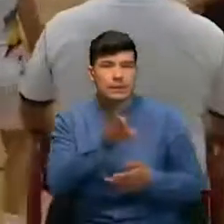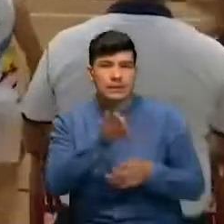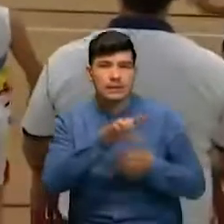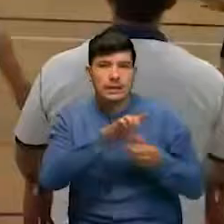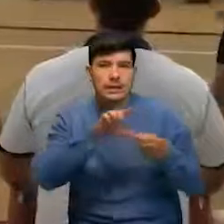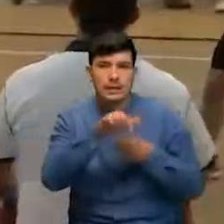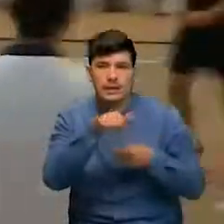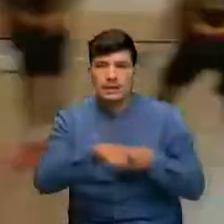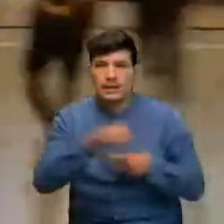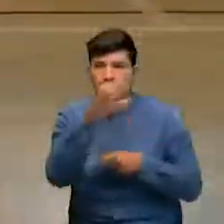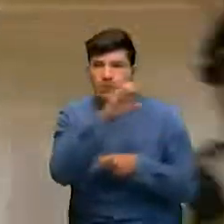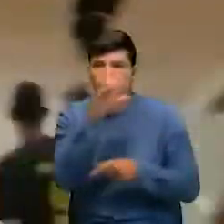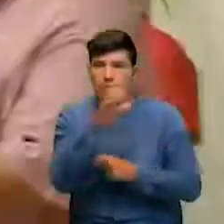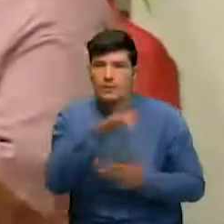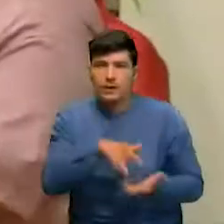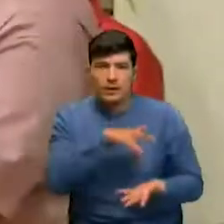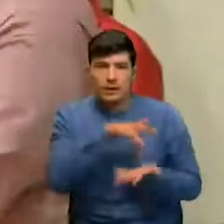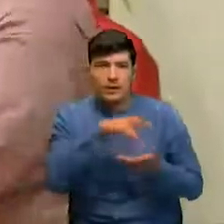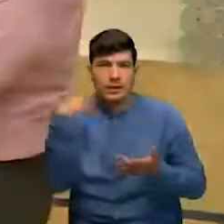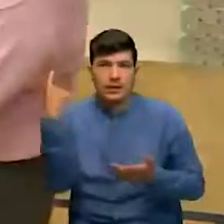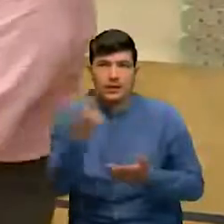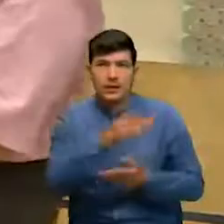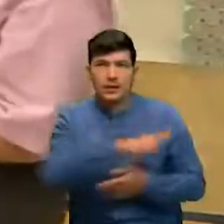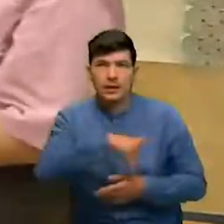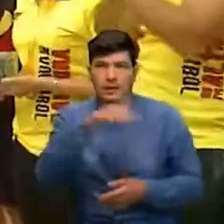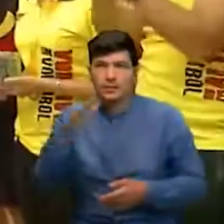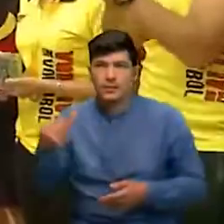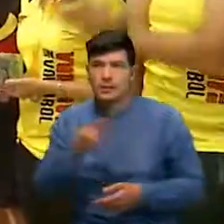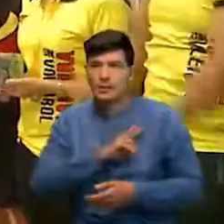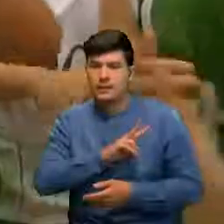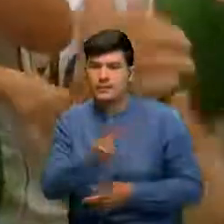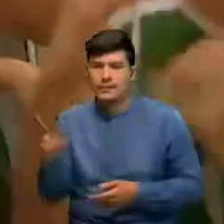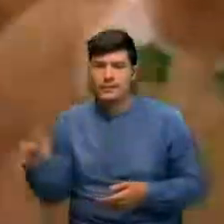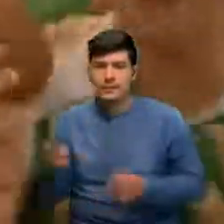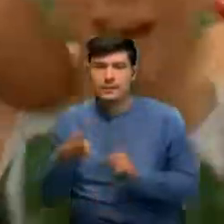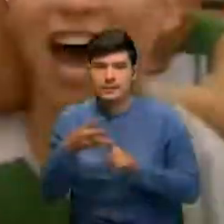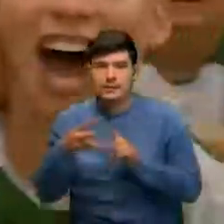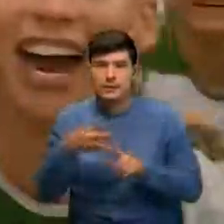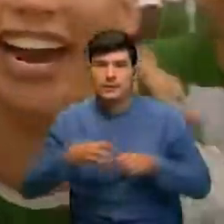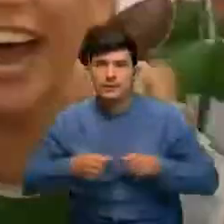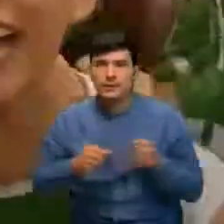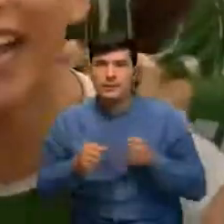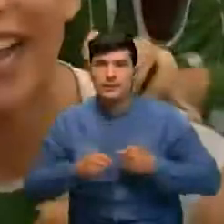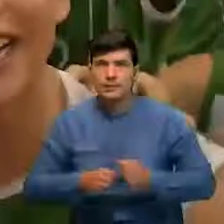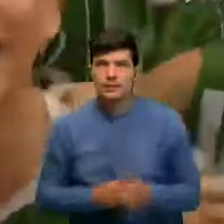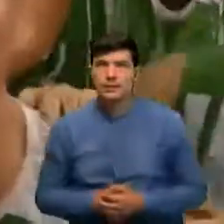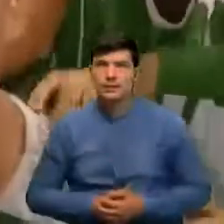país. El podio general lo conformaron Antioquia, Valle y Bogotá. ¡Ale!